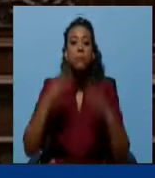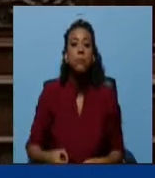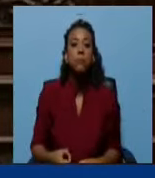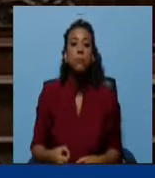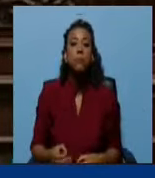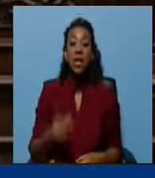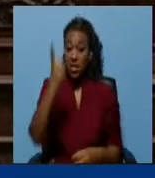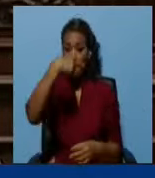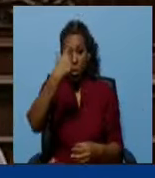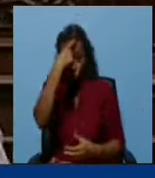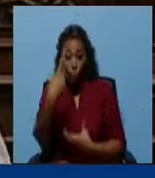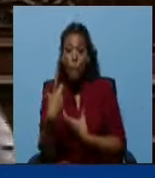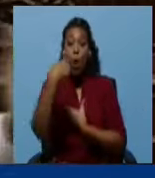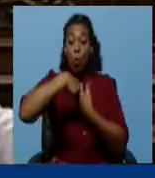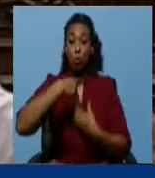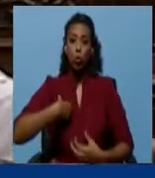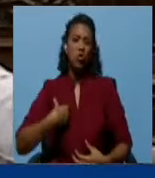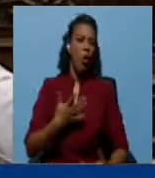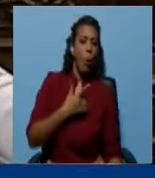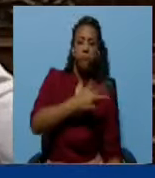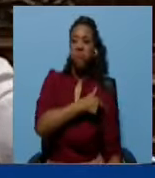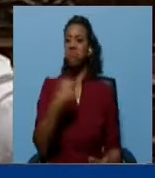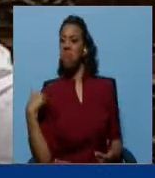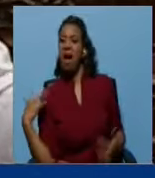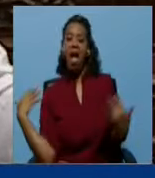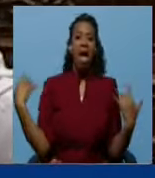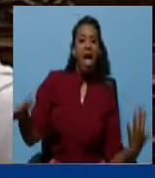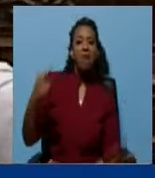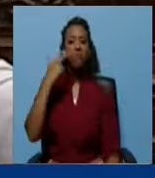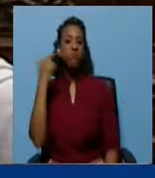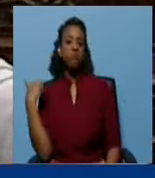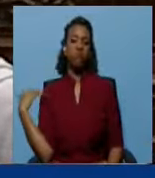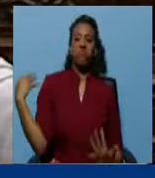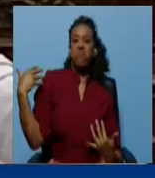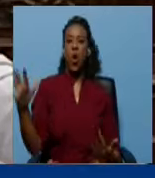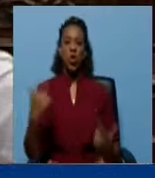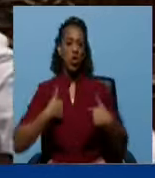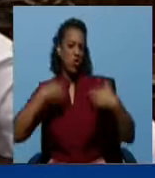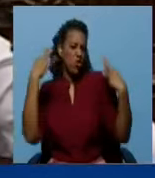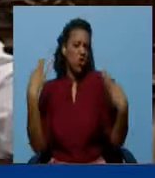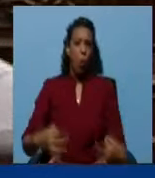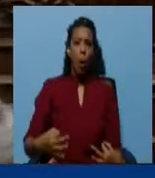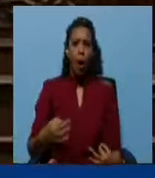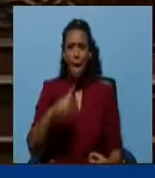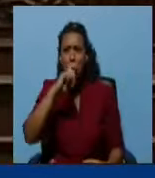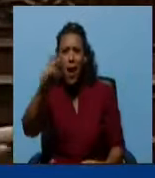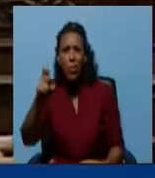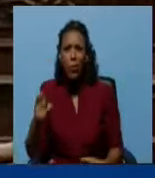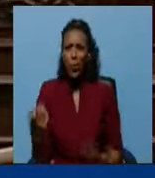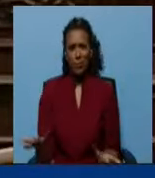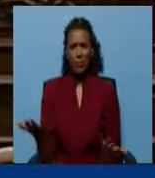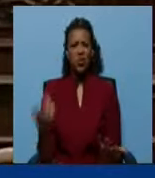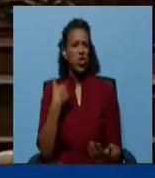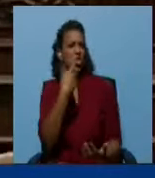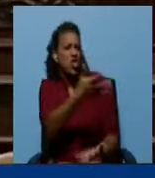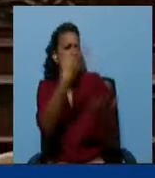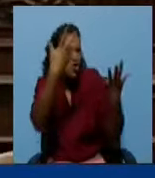Que nadie piense, no, yo soy un cuadro. Yo ya soy un cuadro. Oye, Maduro, ¿qué tú vas a pedir de mí?